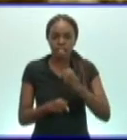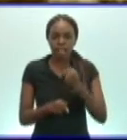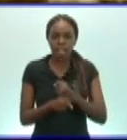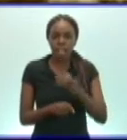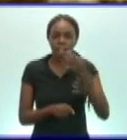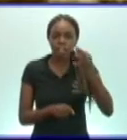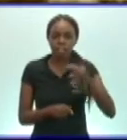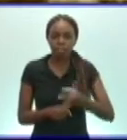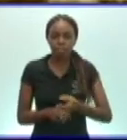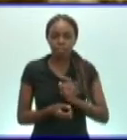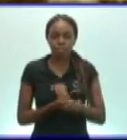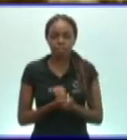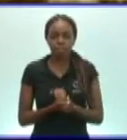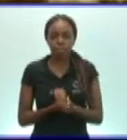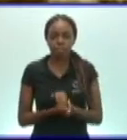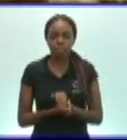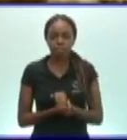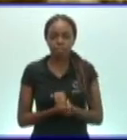patriota.